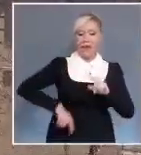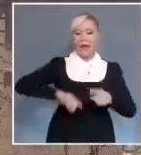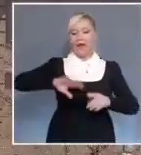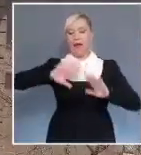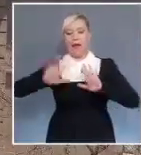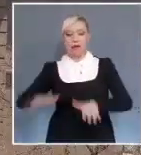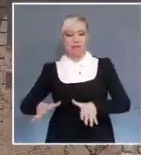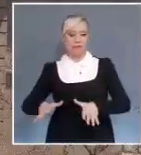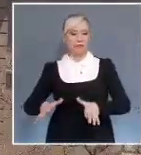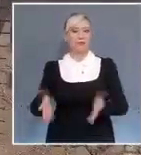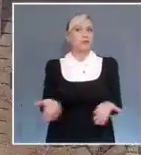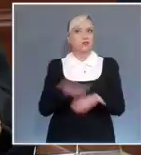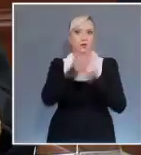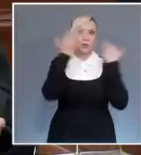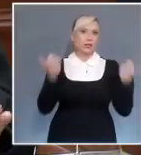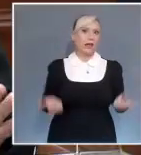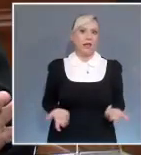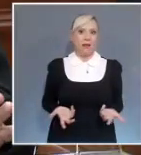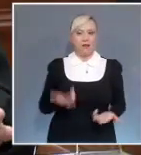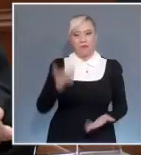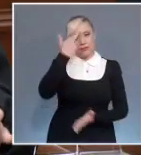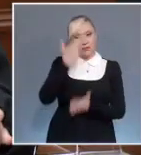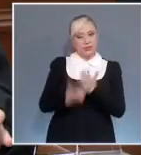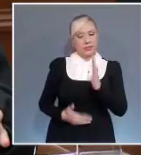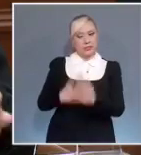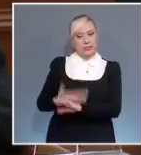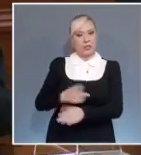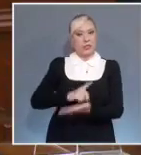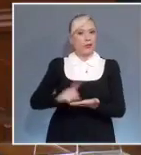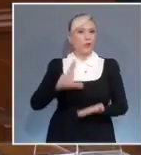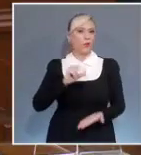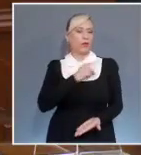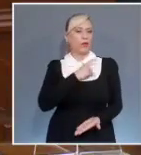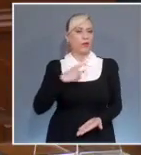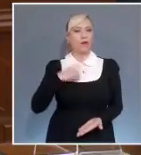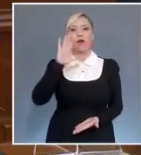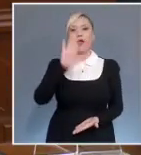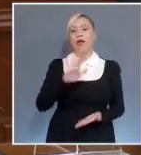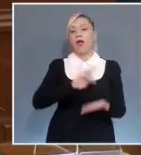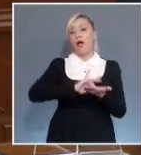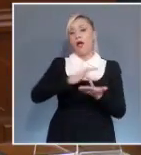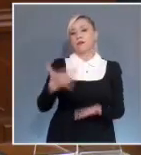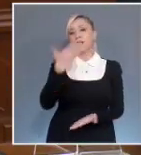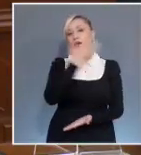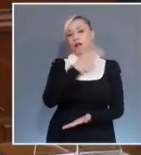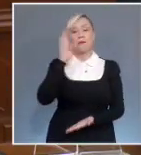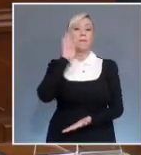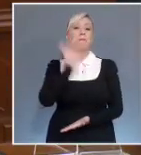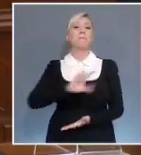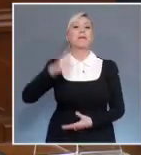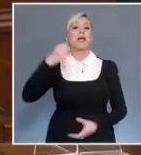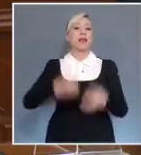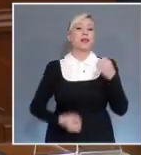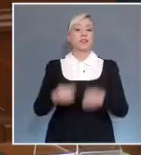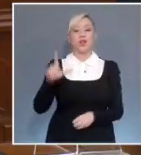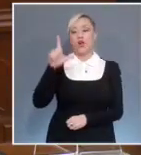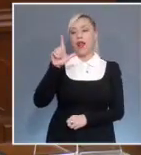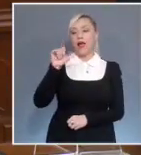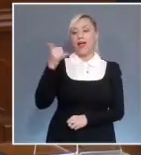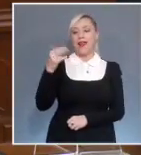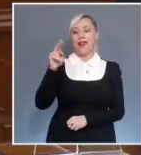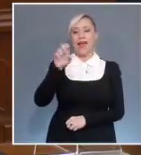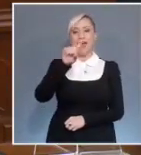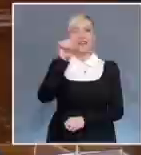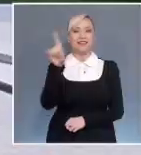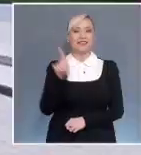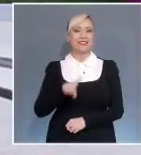que la norma no está vigente debido a que el ministro Javier Lainez decretó la suspensión al admitir la